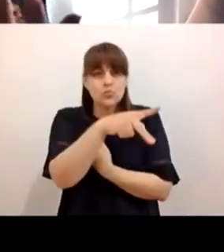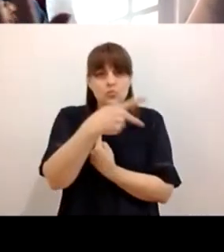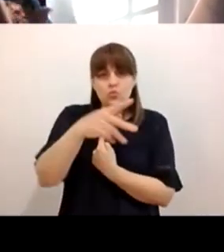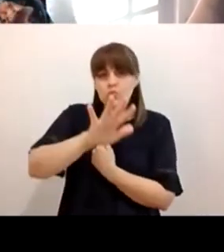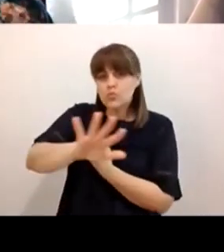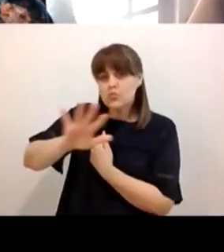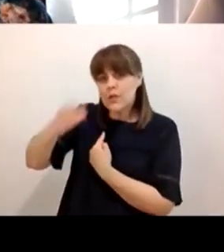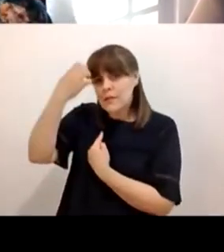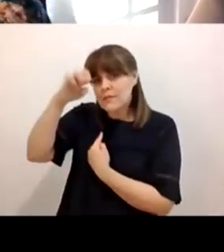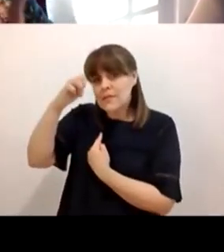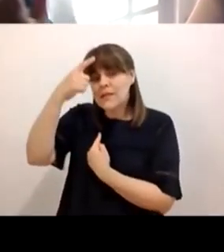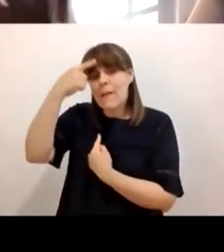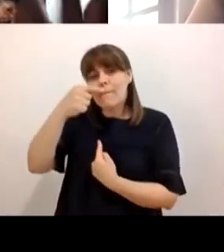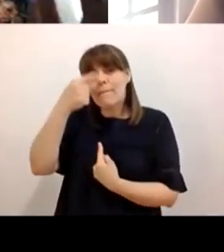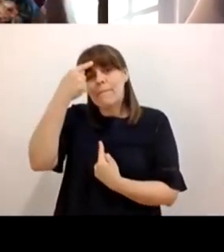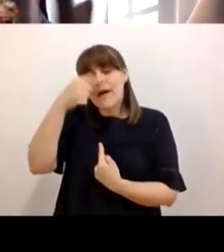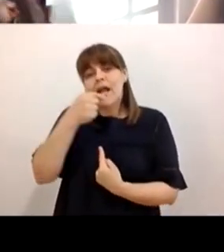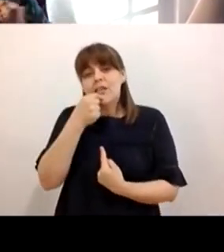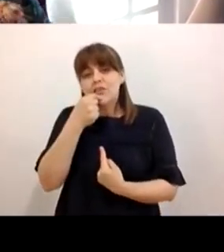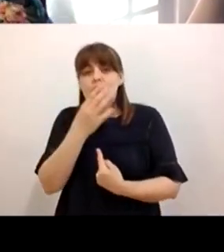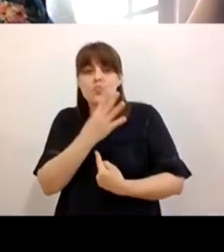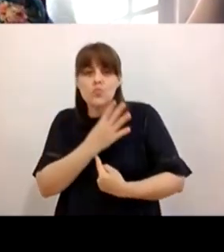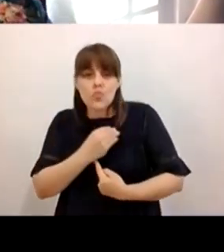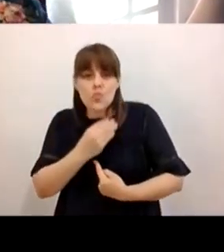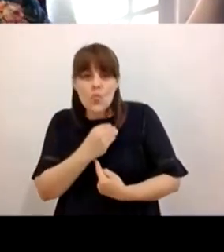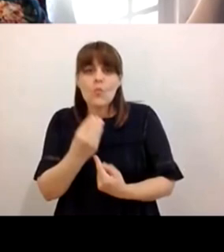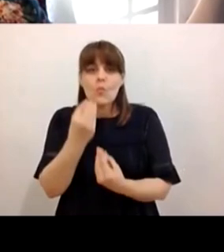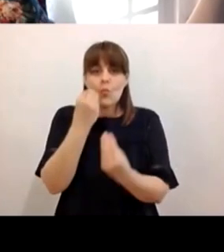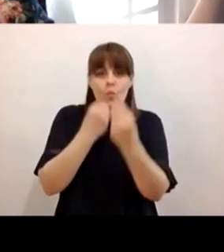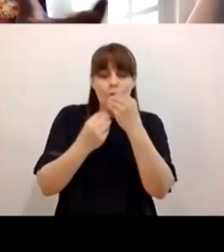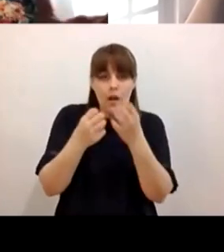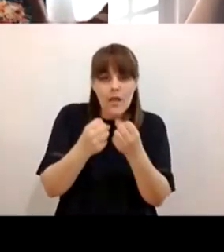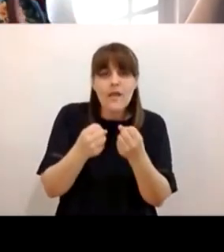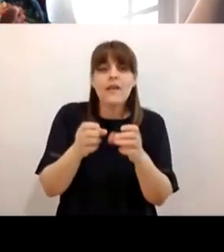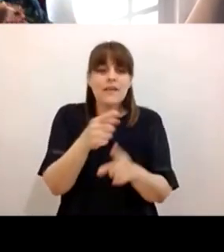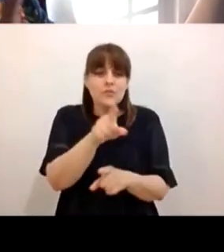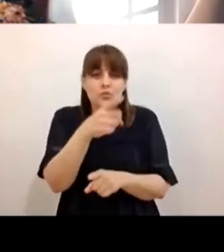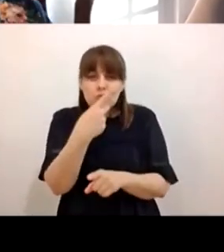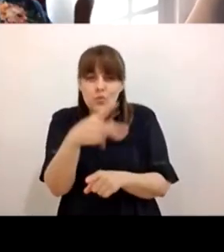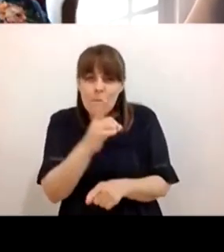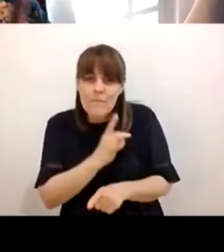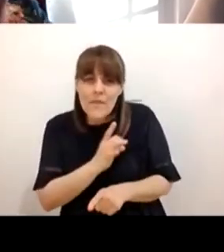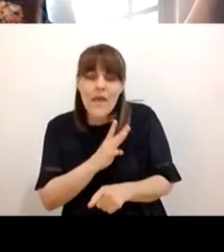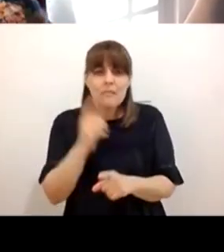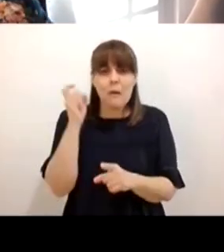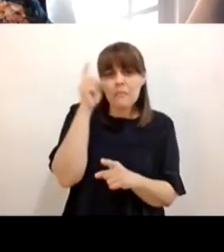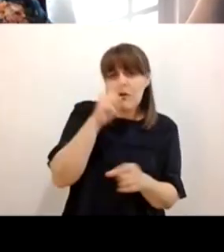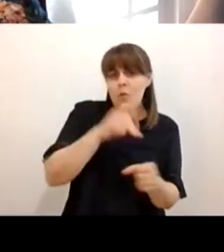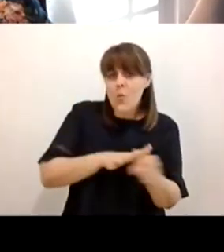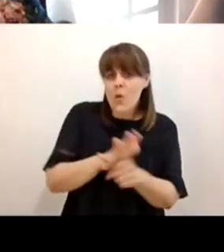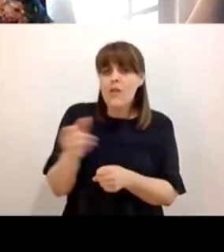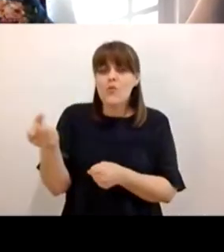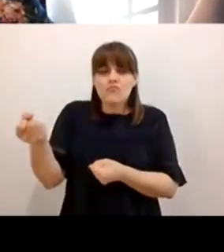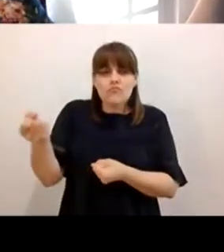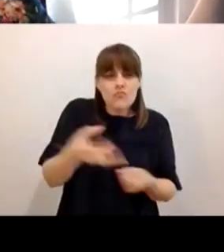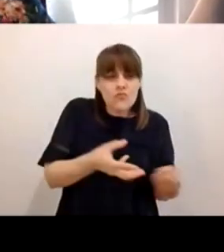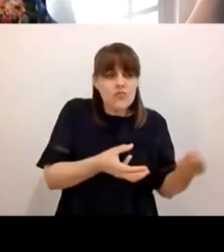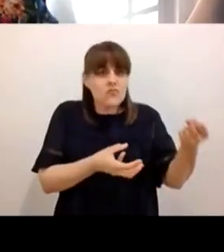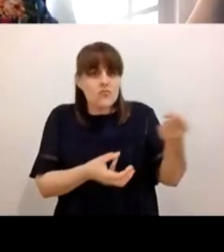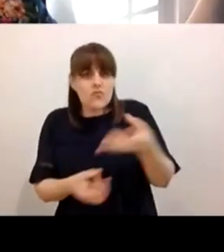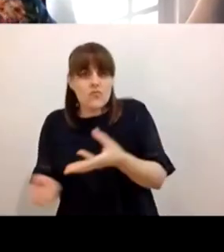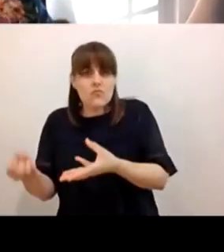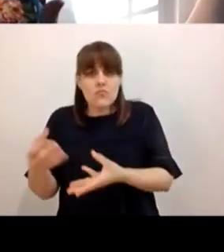amamantar qué les cuesta trabajo qué miedos tienen qué dificultades se enfrentan y juntas construyen un conocimiento colectivo donde además